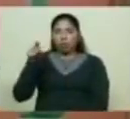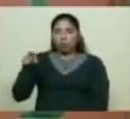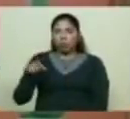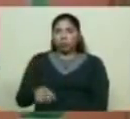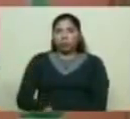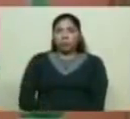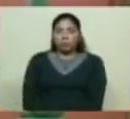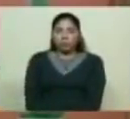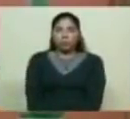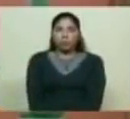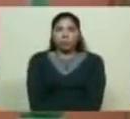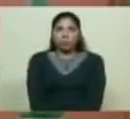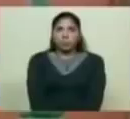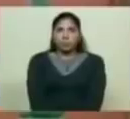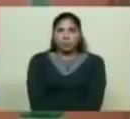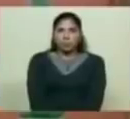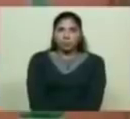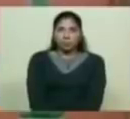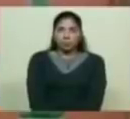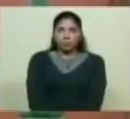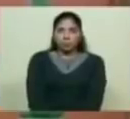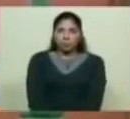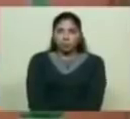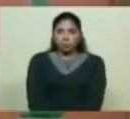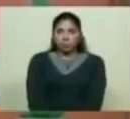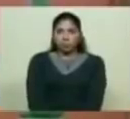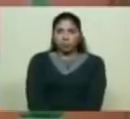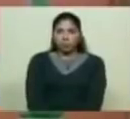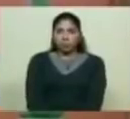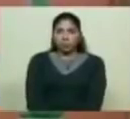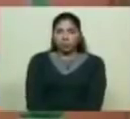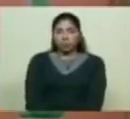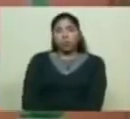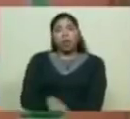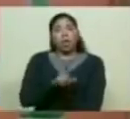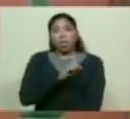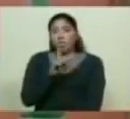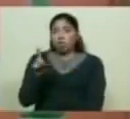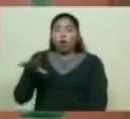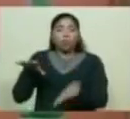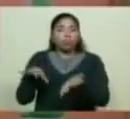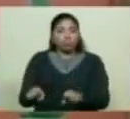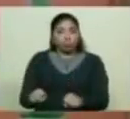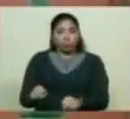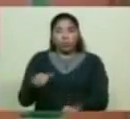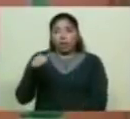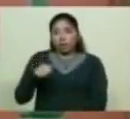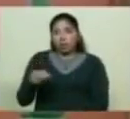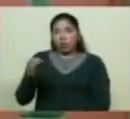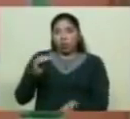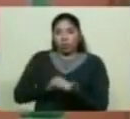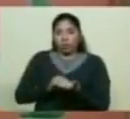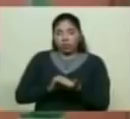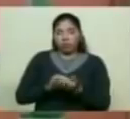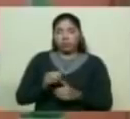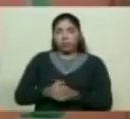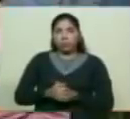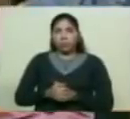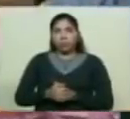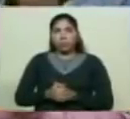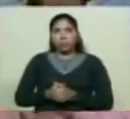nicolás maduro moros no volverán bolívar